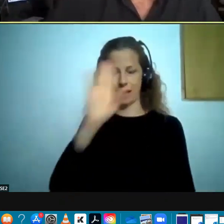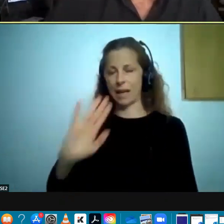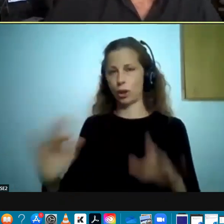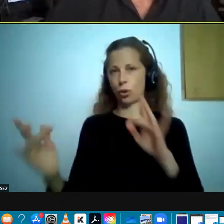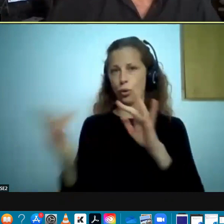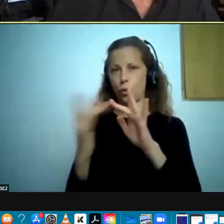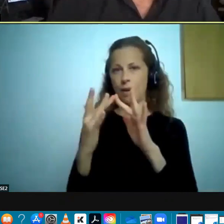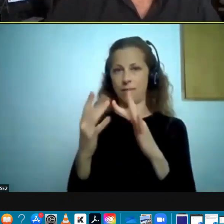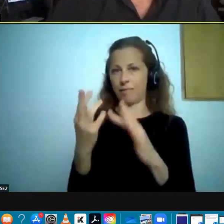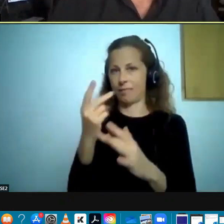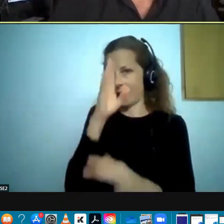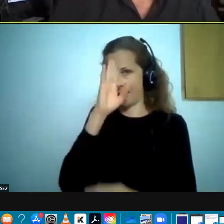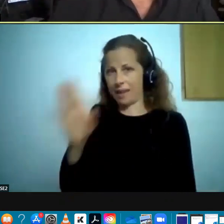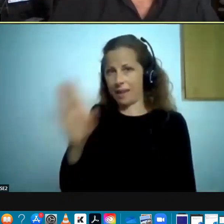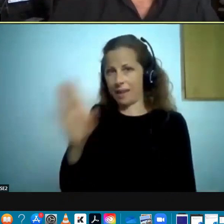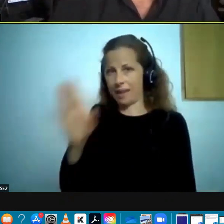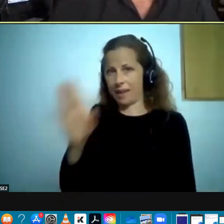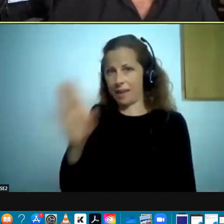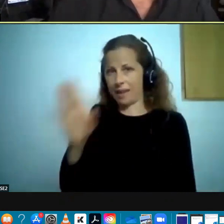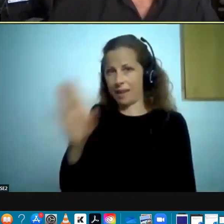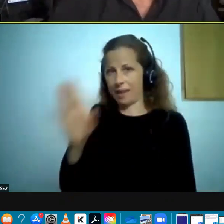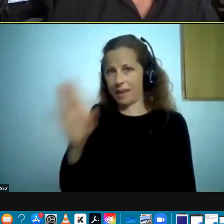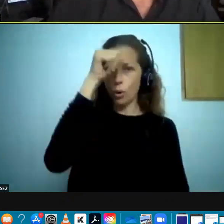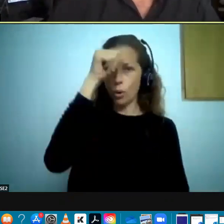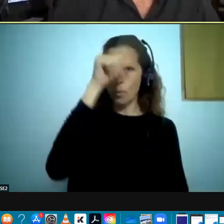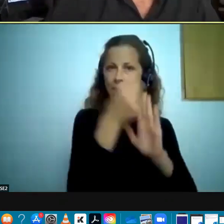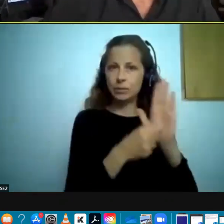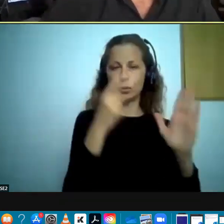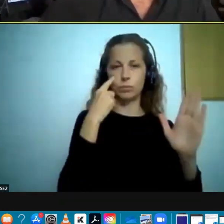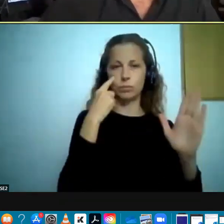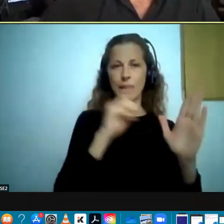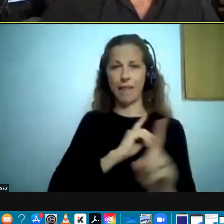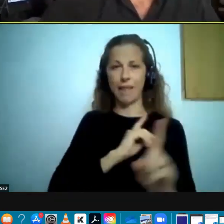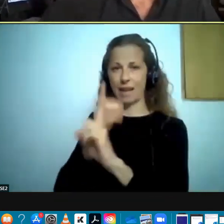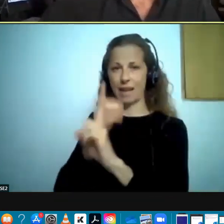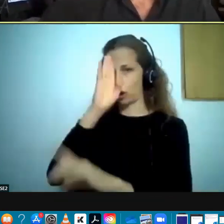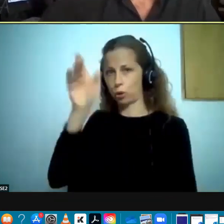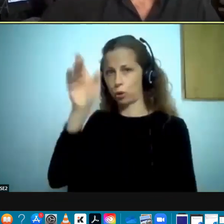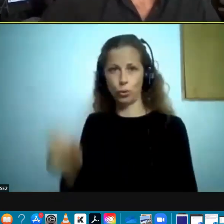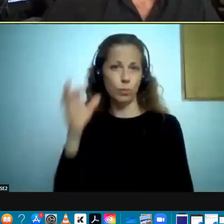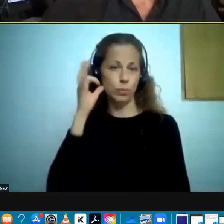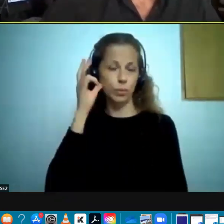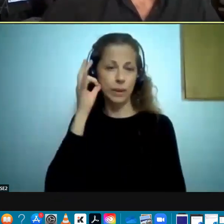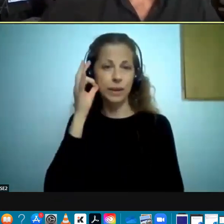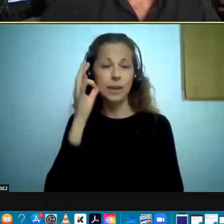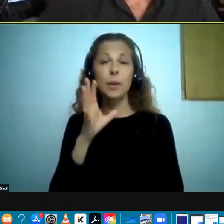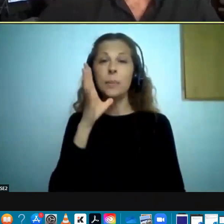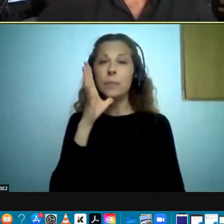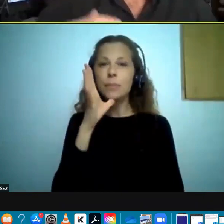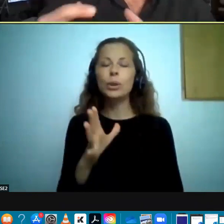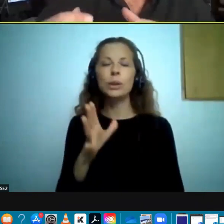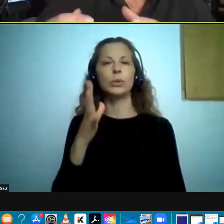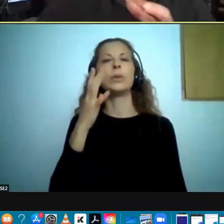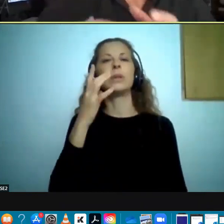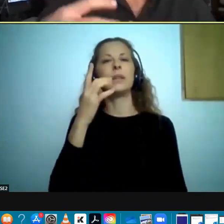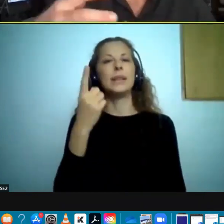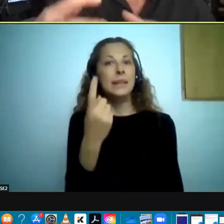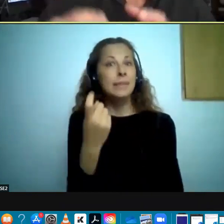construcción machista, de esa construcción patriarcal. Por lo tanto, la necesidad de